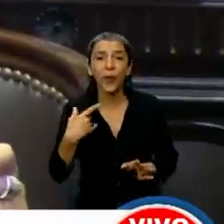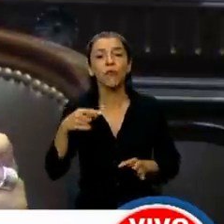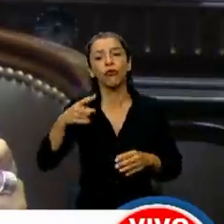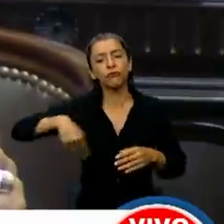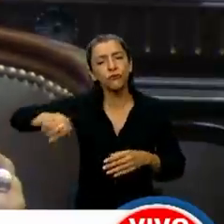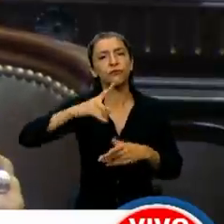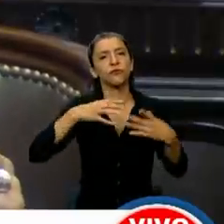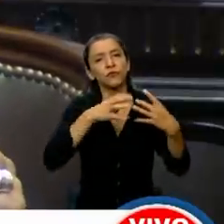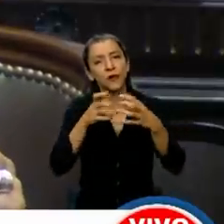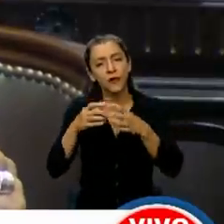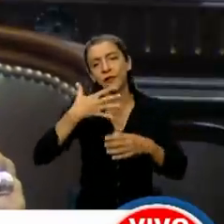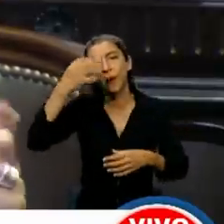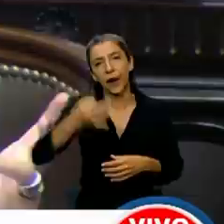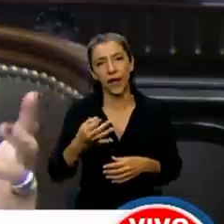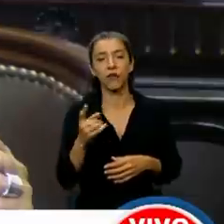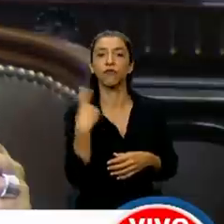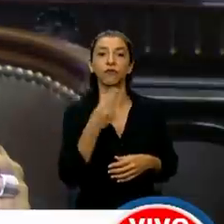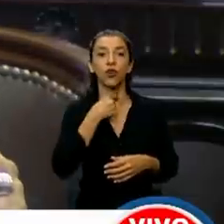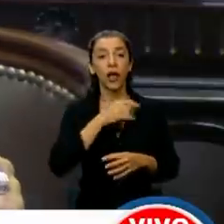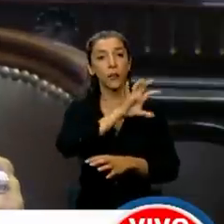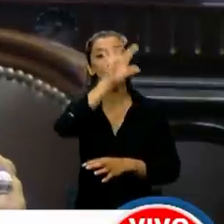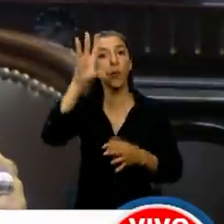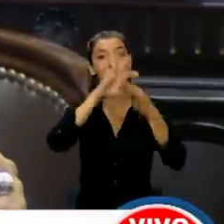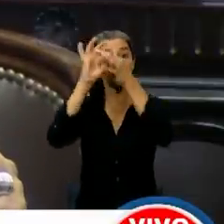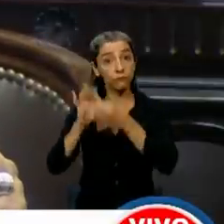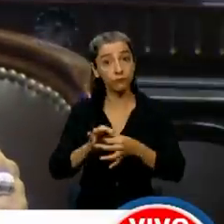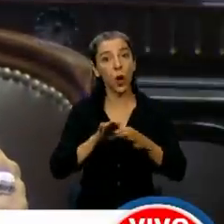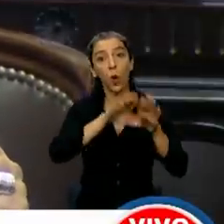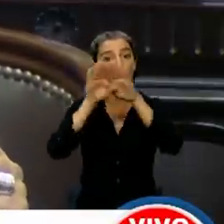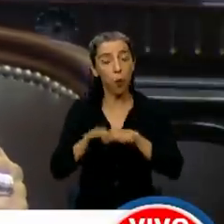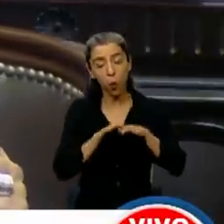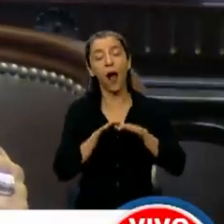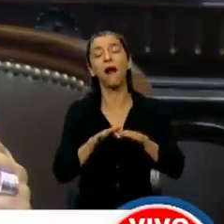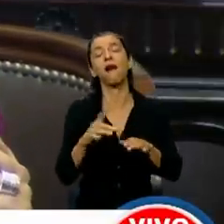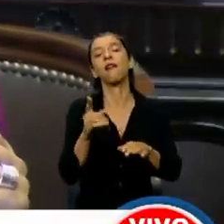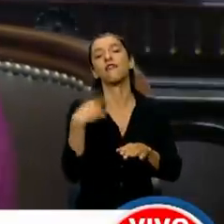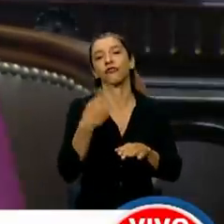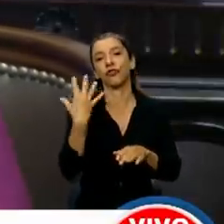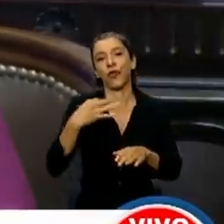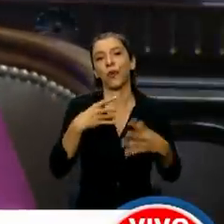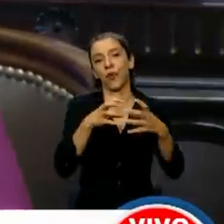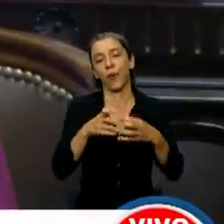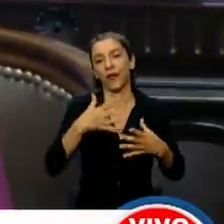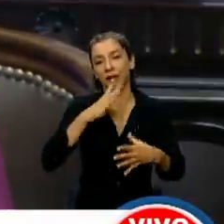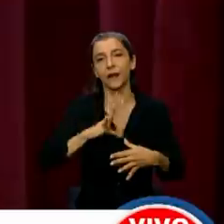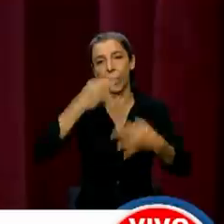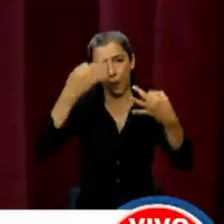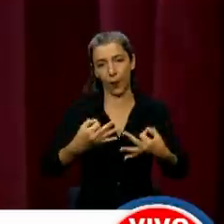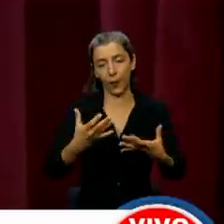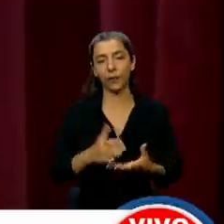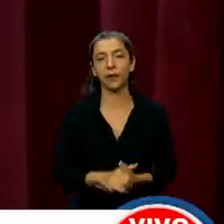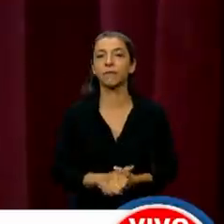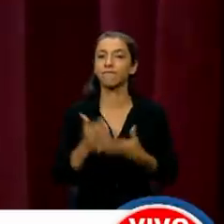el país federal que queremos al menos que queremos la mayoría de los argentinos muchas gracias muchas gracias